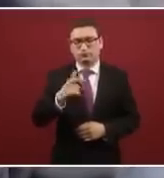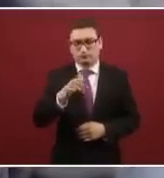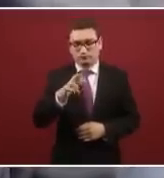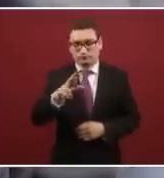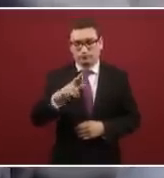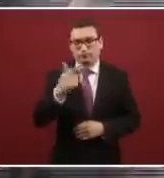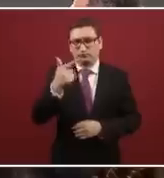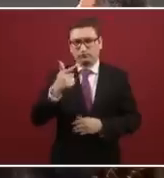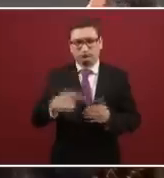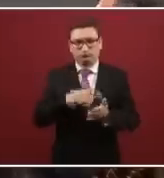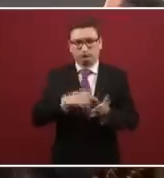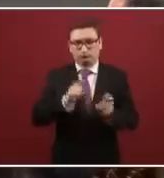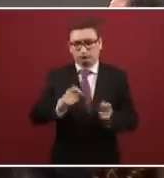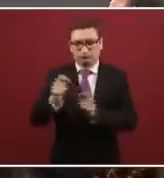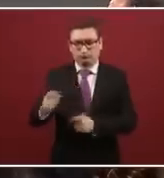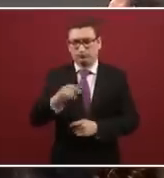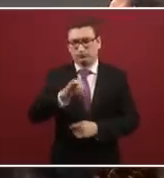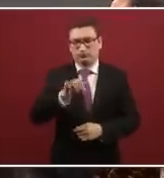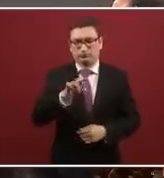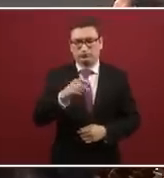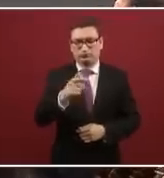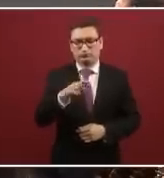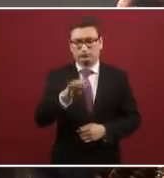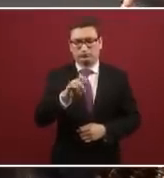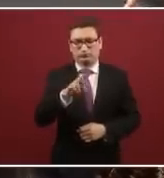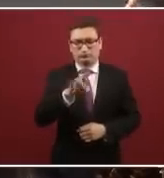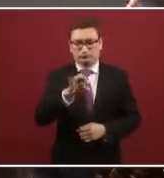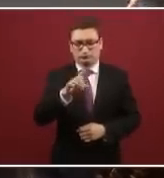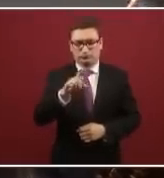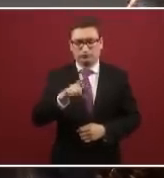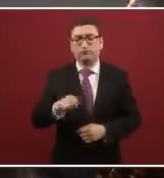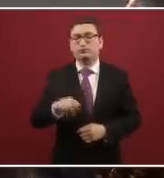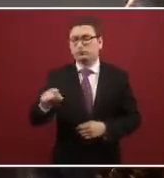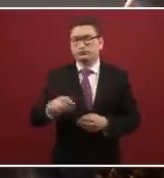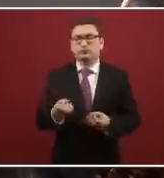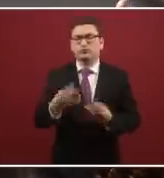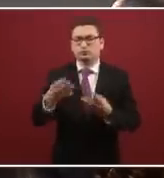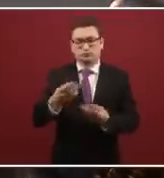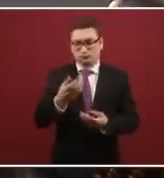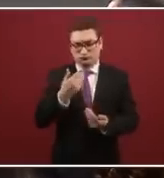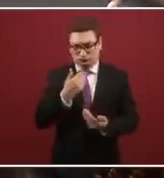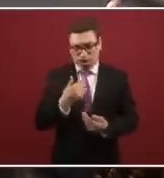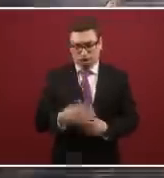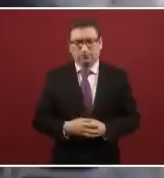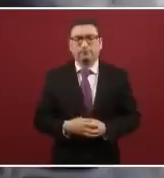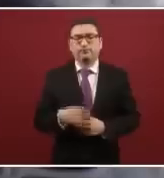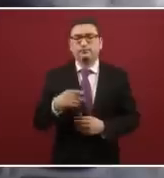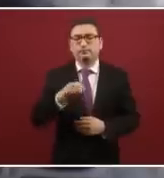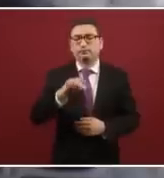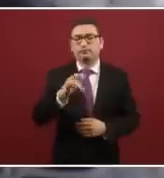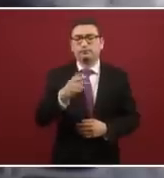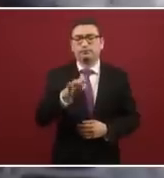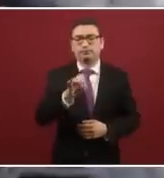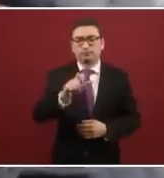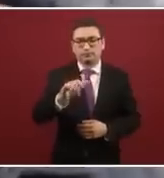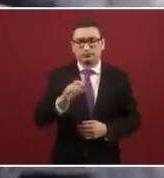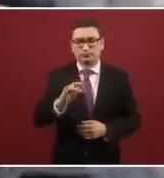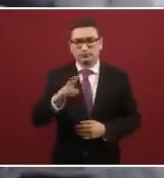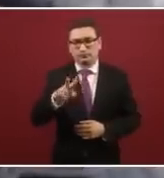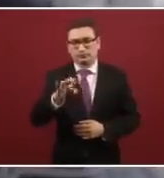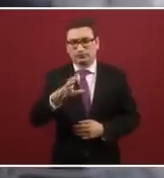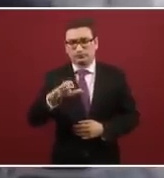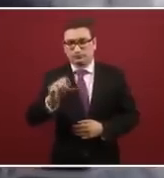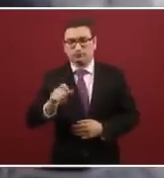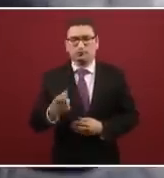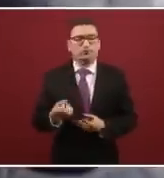concesiones. Jorge Gutiérrez Barrios también participa, no tengo el dato con cuántas concesiones. Y Miguel Aceves Bucana,